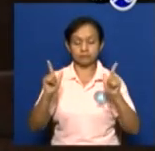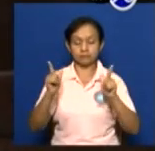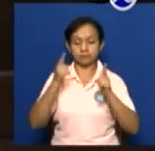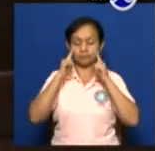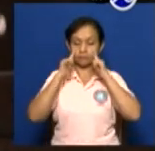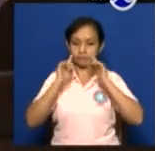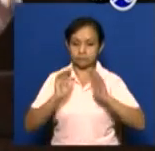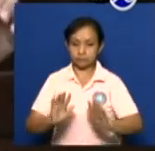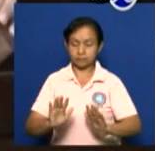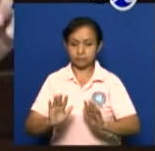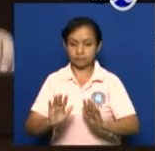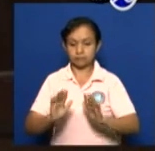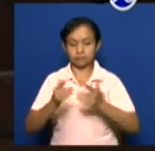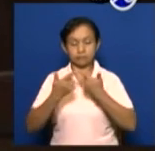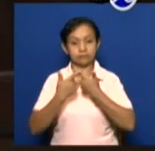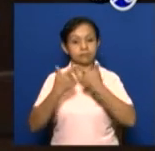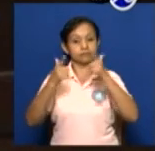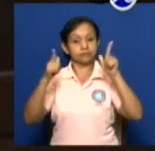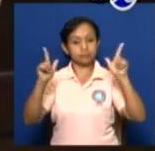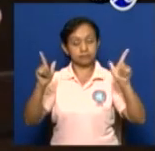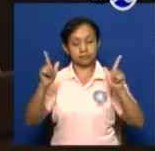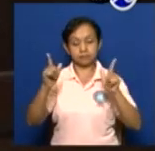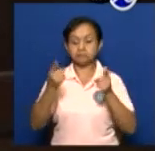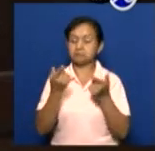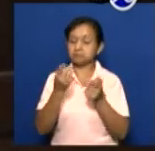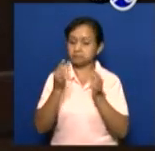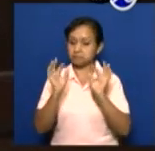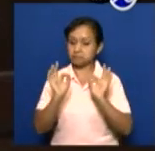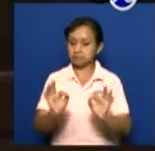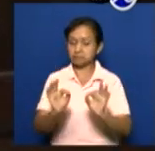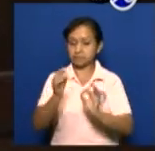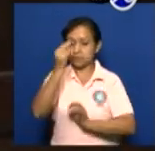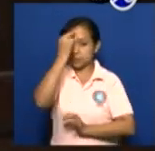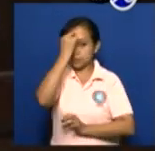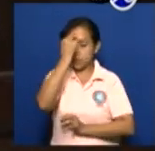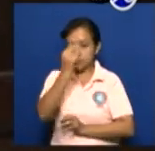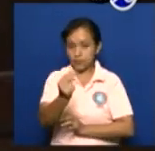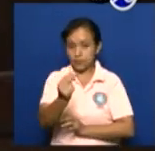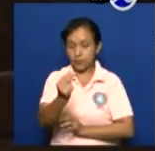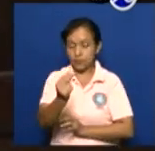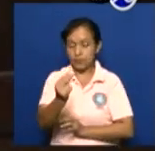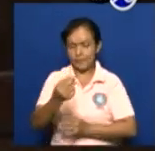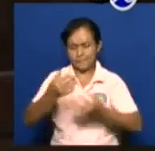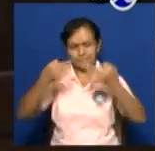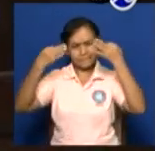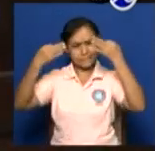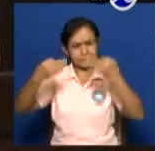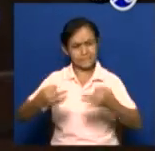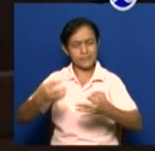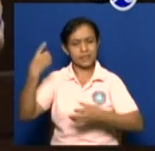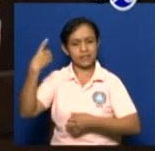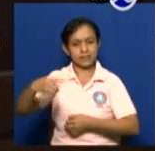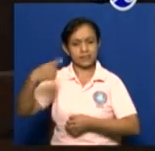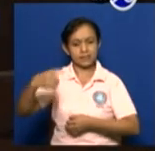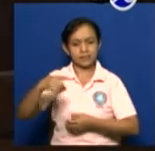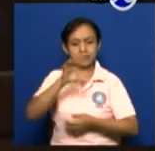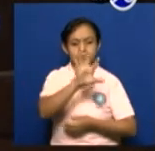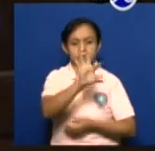soberanía, democracia, honradez, honor, decoro, derecho a